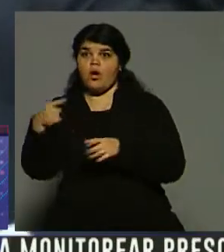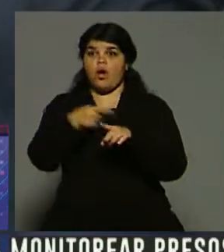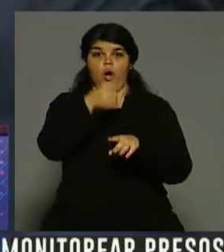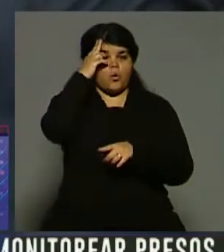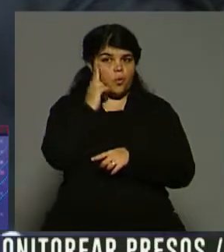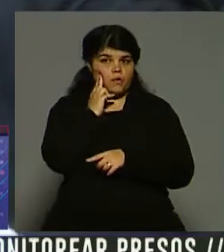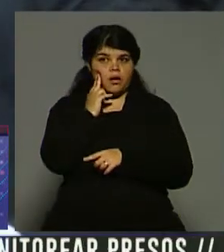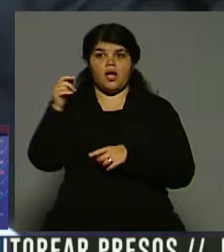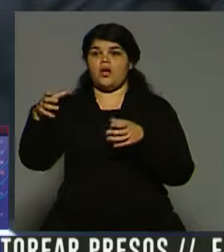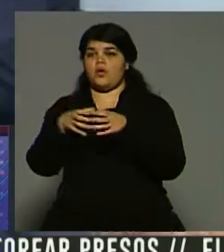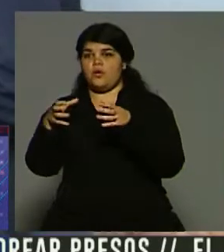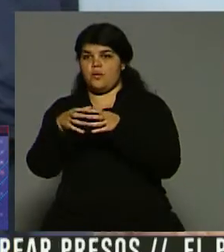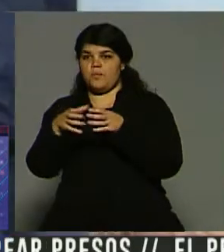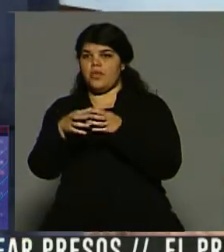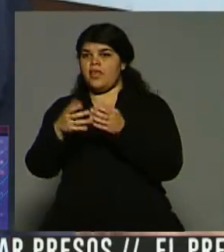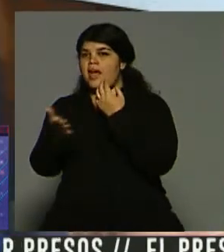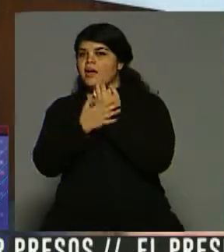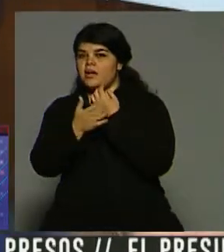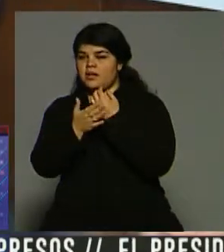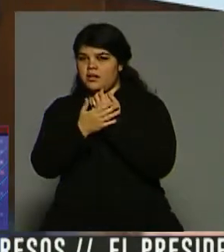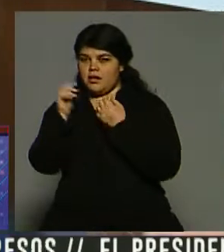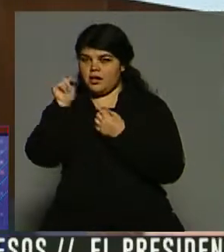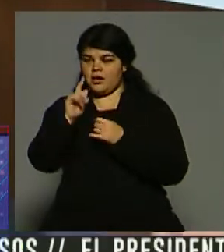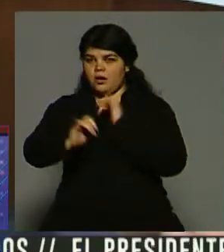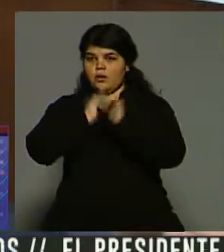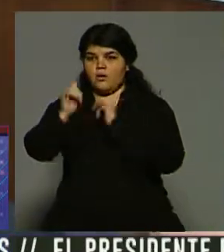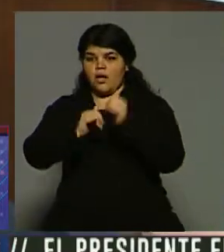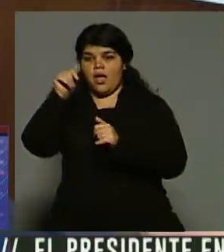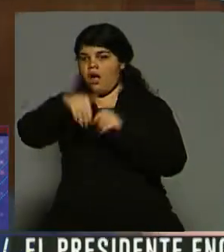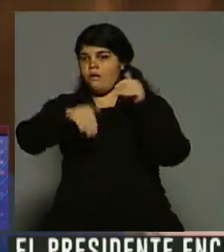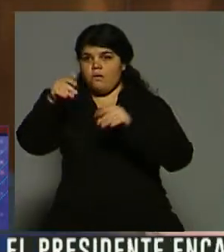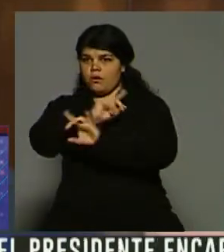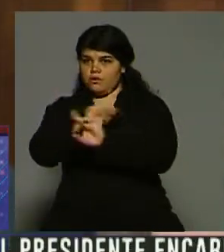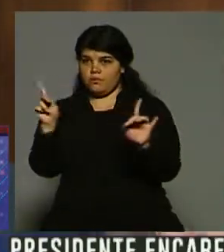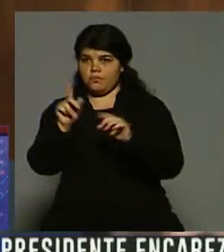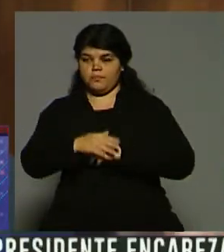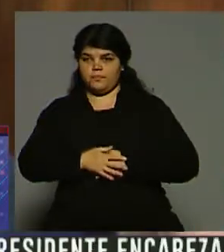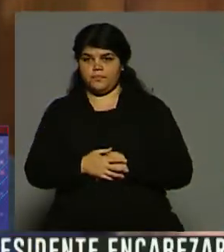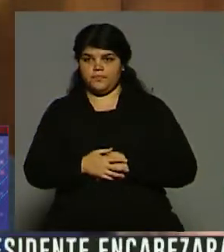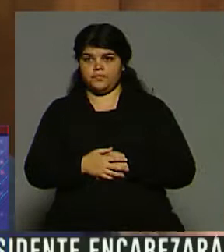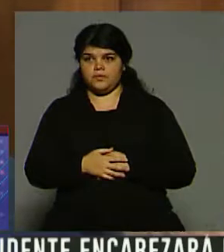senadores del Frente de Izquierda, Lautaro Jiménez y Víctor Dávila, no participaron de la votación.